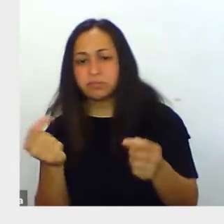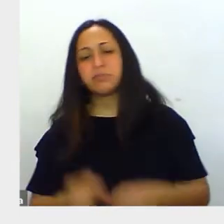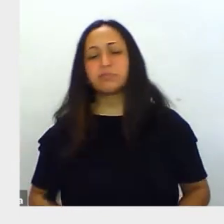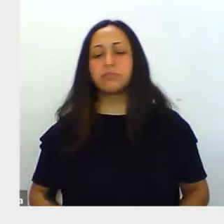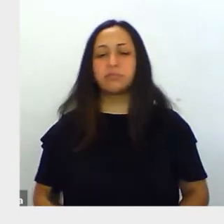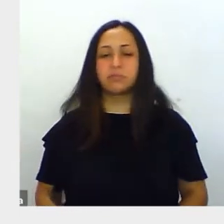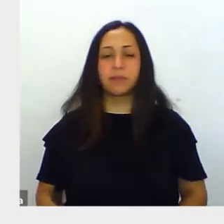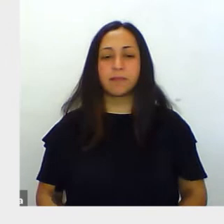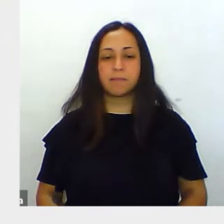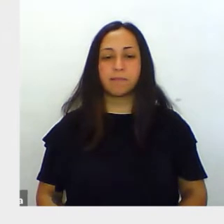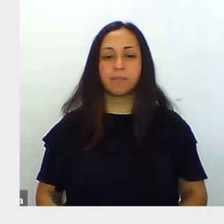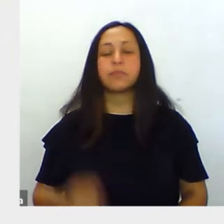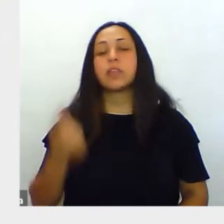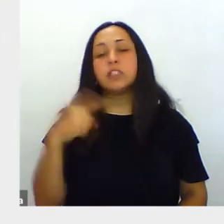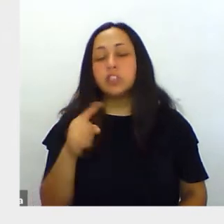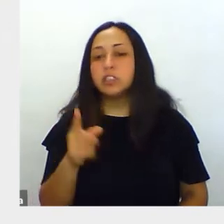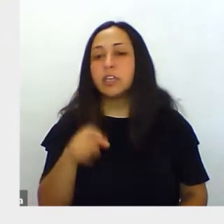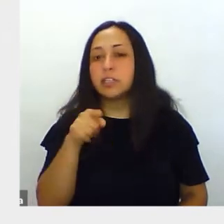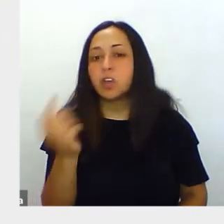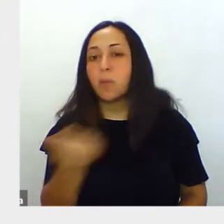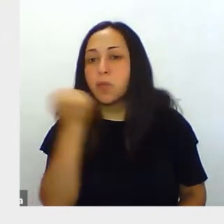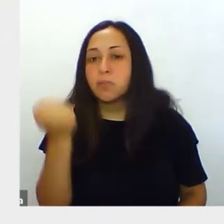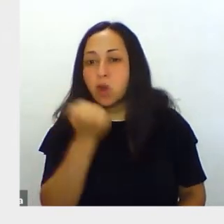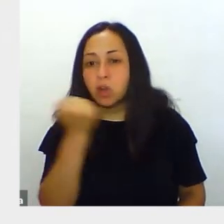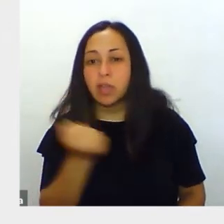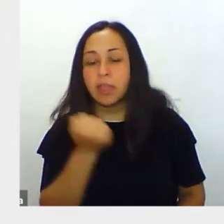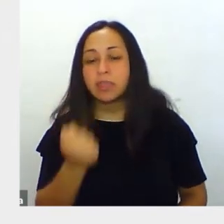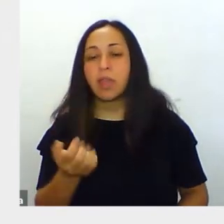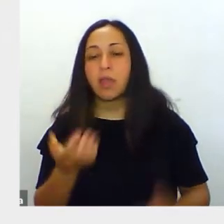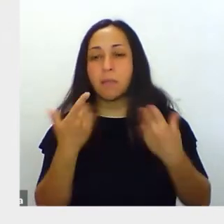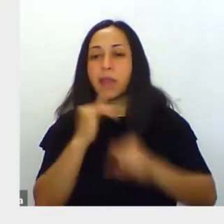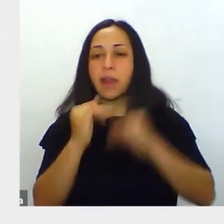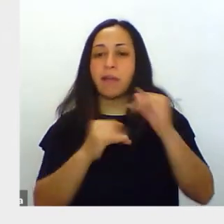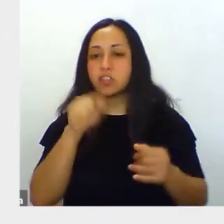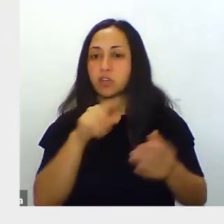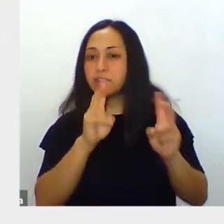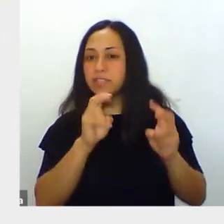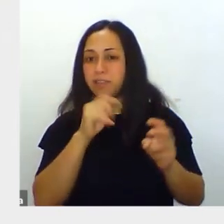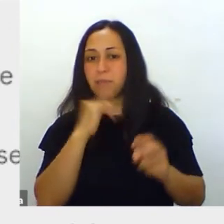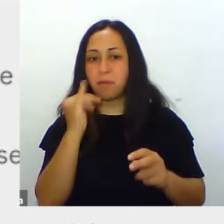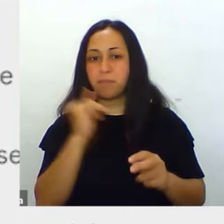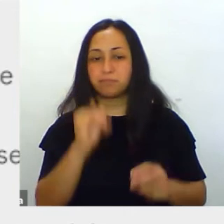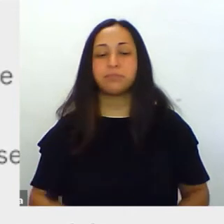viceversa. Entonces nos parece muy importante poder hablar de eso propiamente.